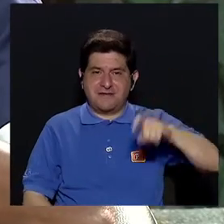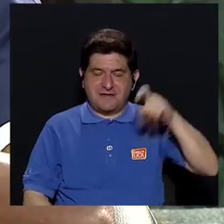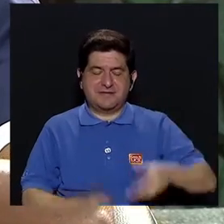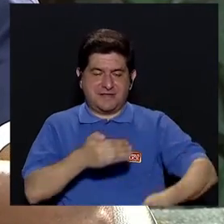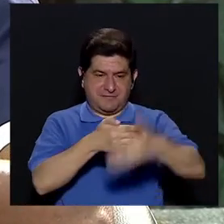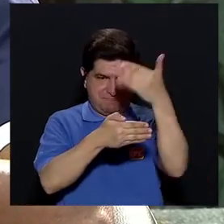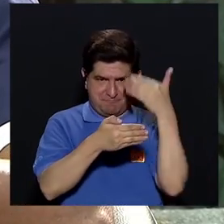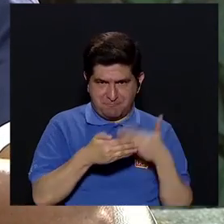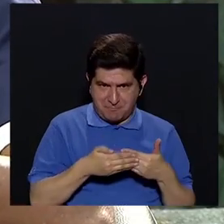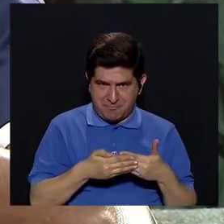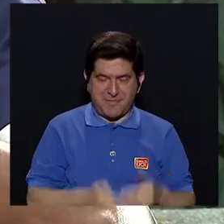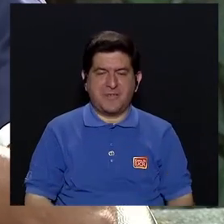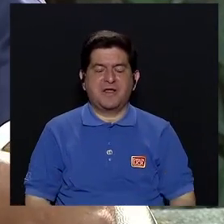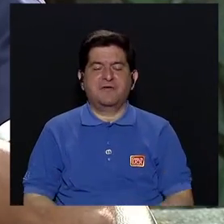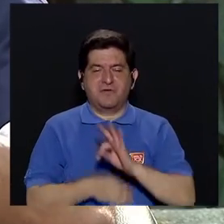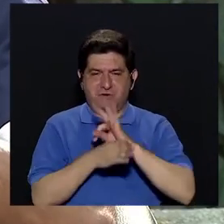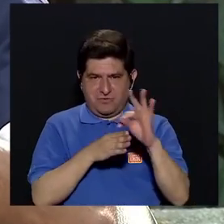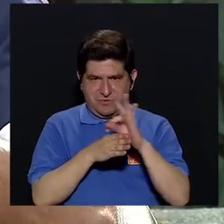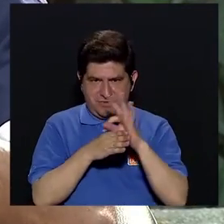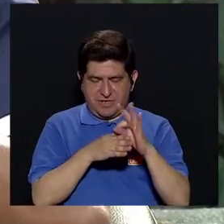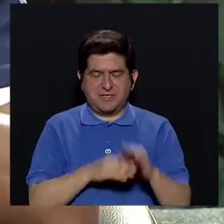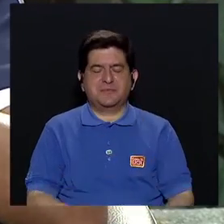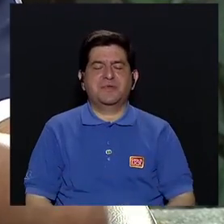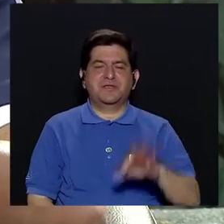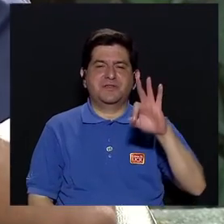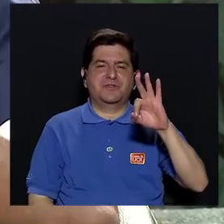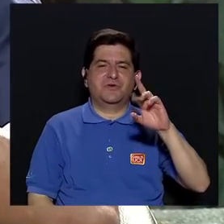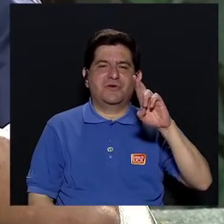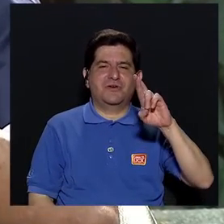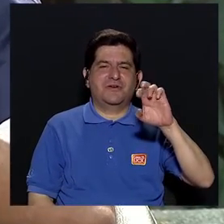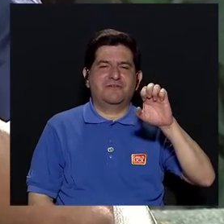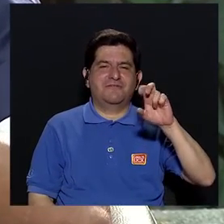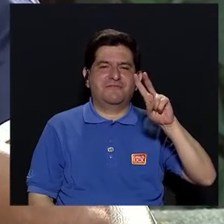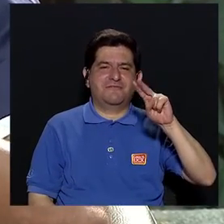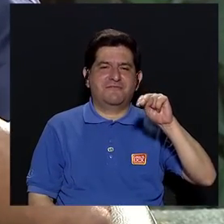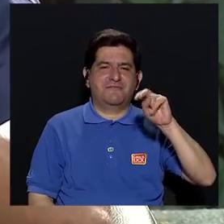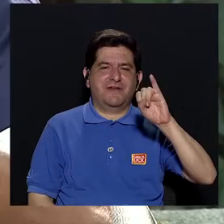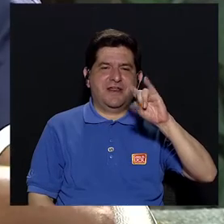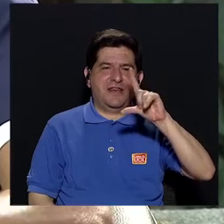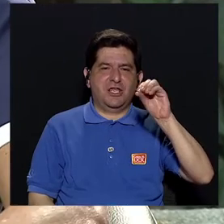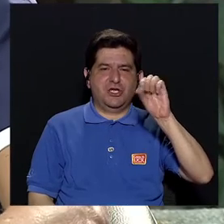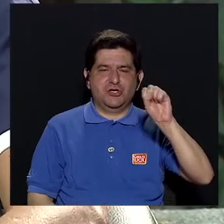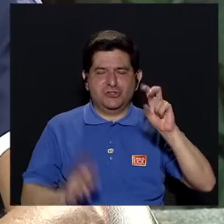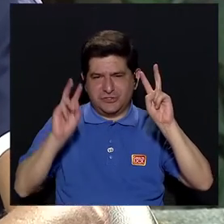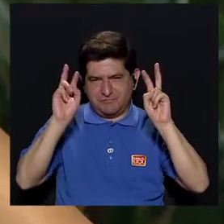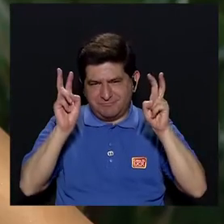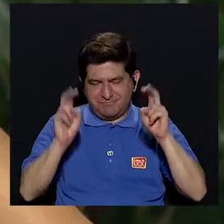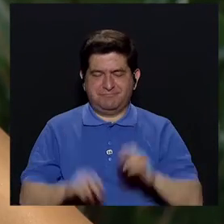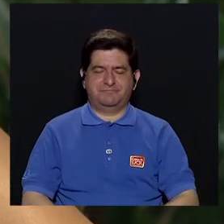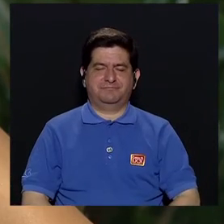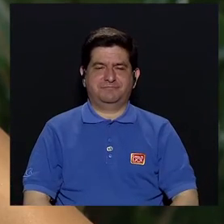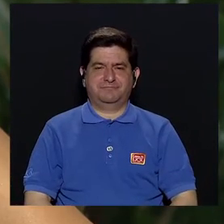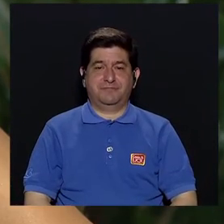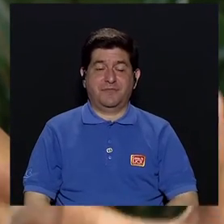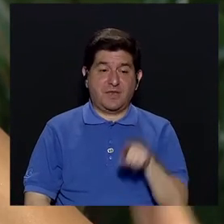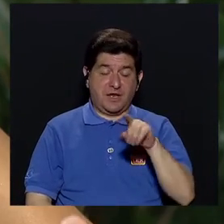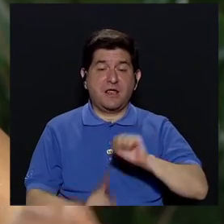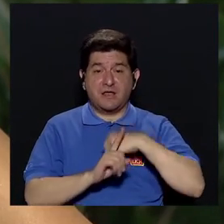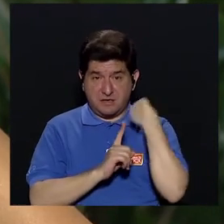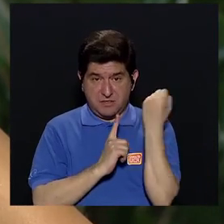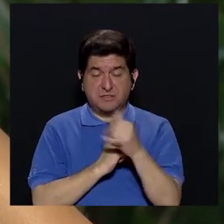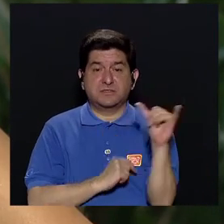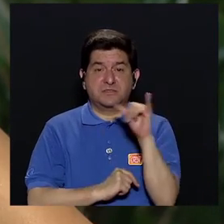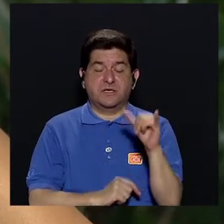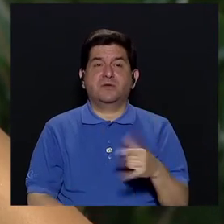requieren previamente de un tratamiento de frenillos, para que me entiendan, de frenillos de ortodoncia. Y ese es un